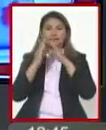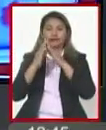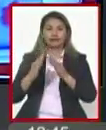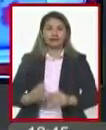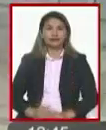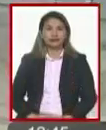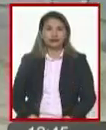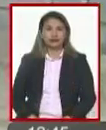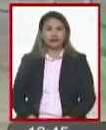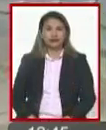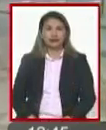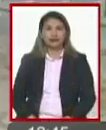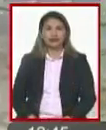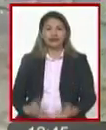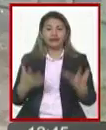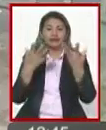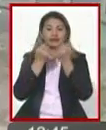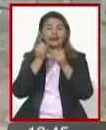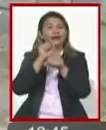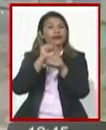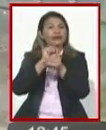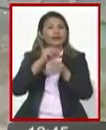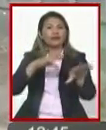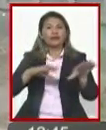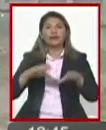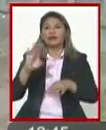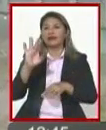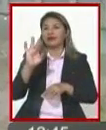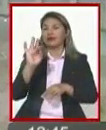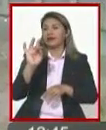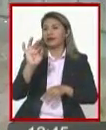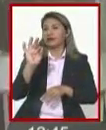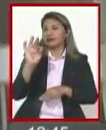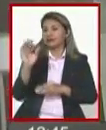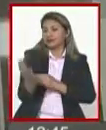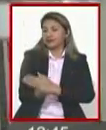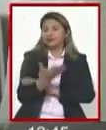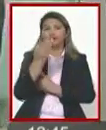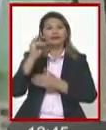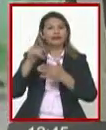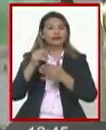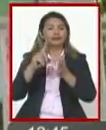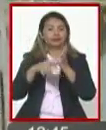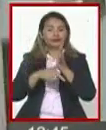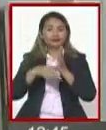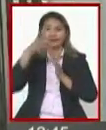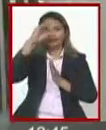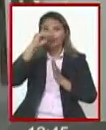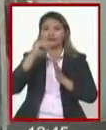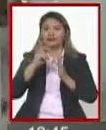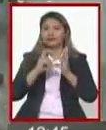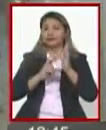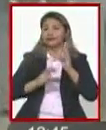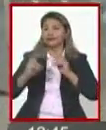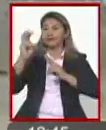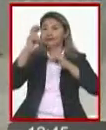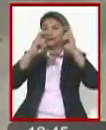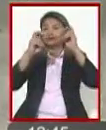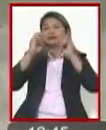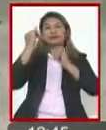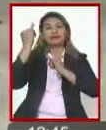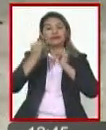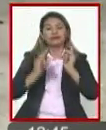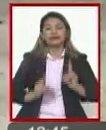ciudad. El accidente laboral ocurrió entre las 8 y 9 de la mañana de este jueves, después de que el obrero subió al último piso de la